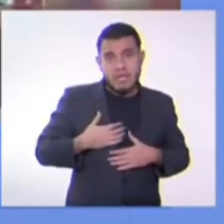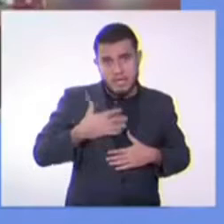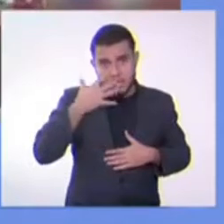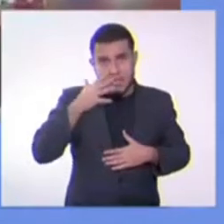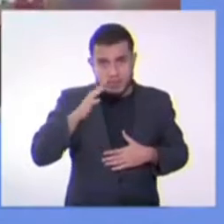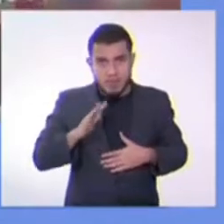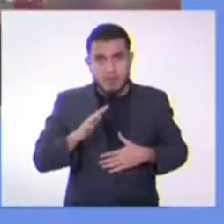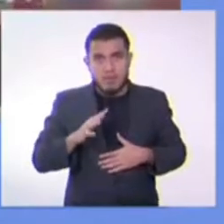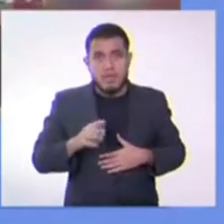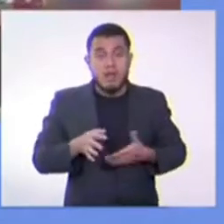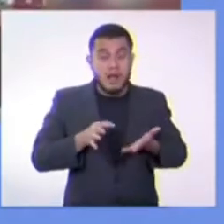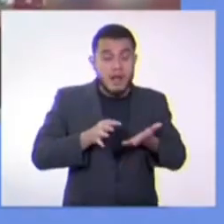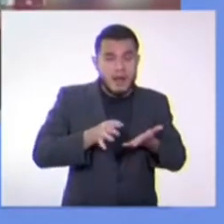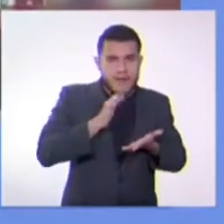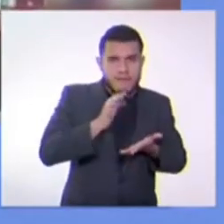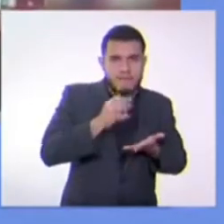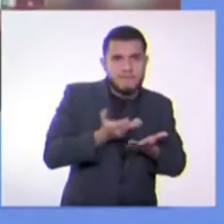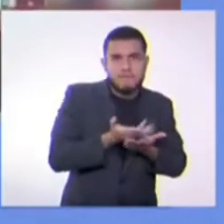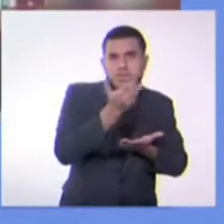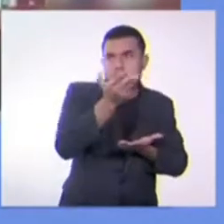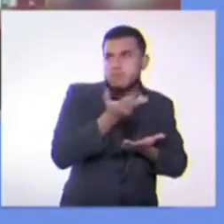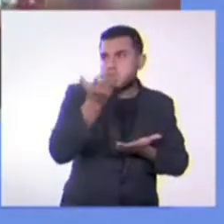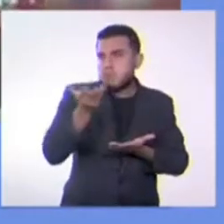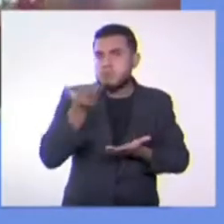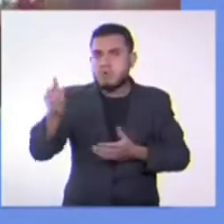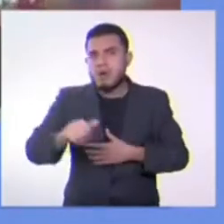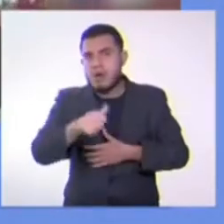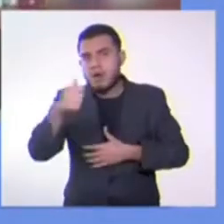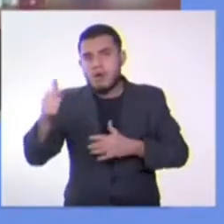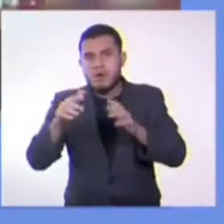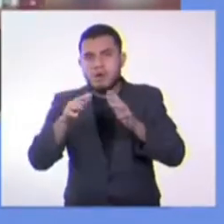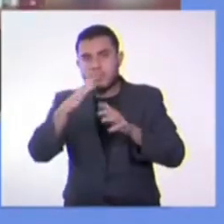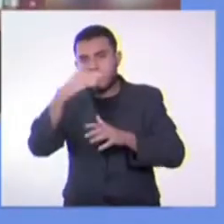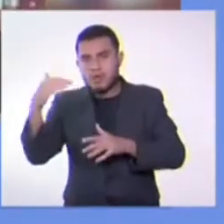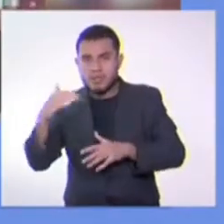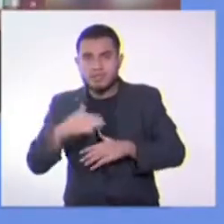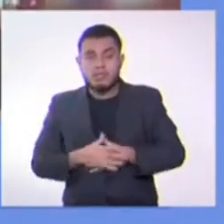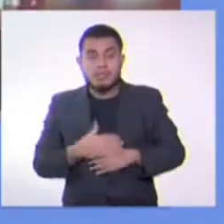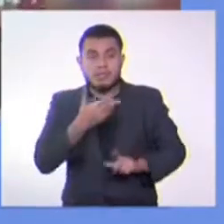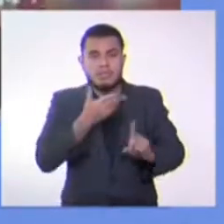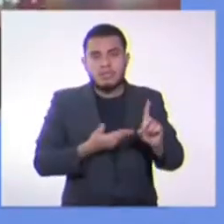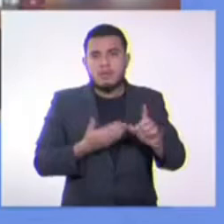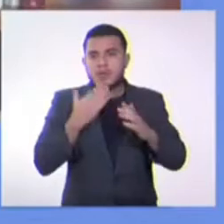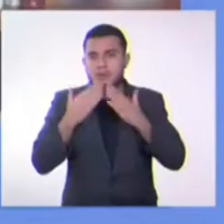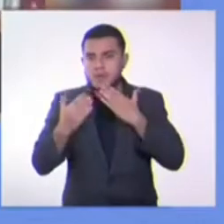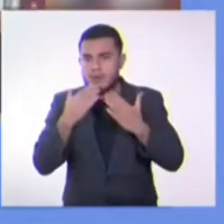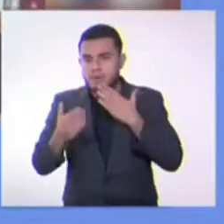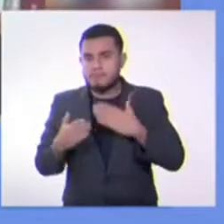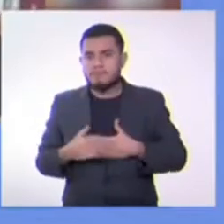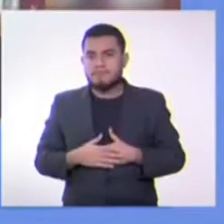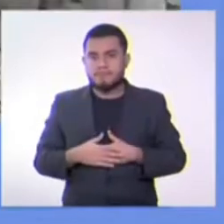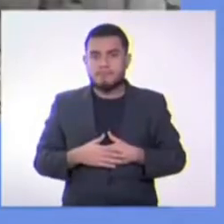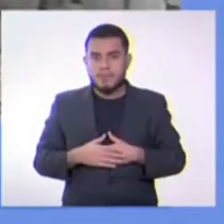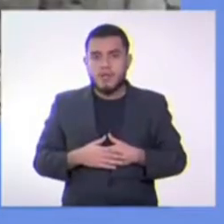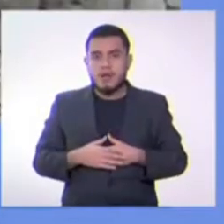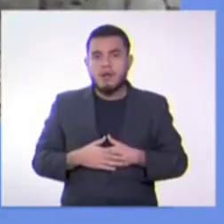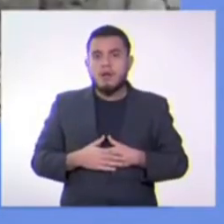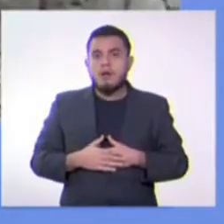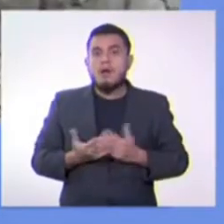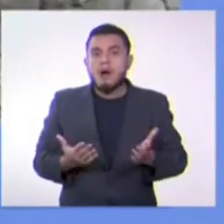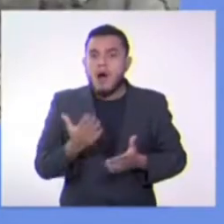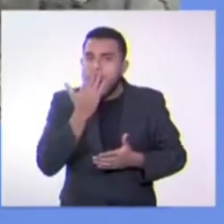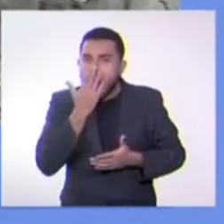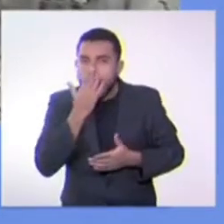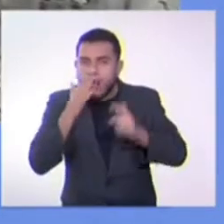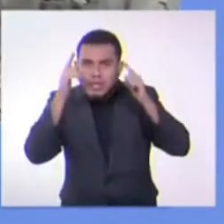agroexportador. El señor Tirso Canales lo había dicho hace un tiempo, que primero a los indígenas y